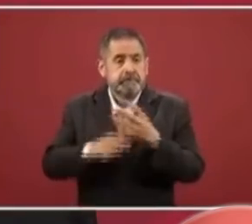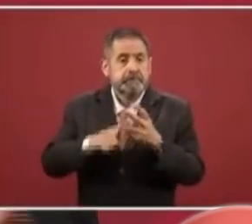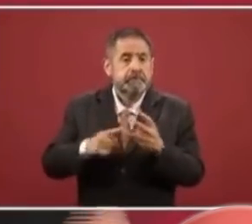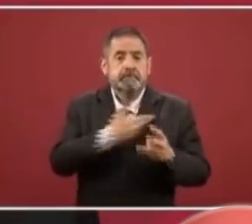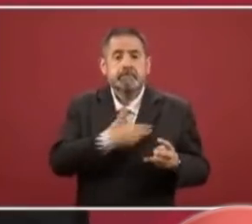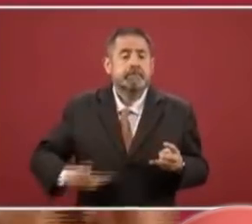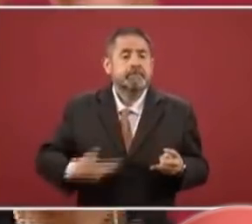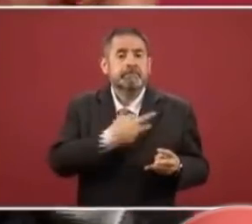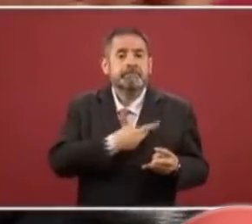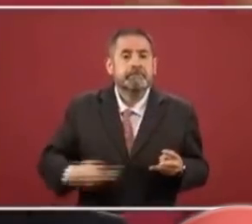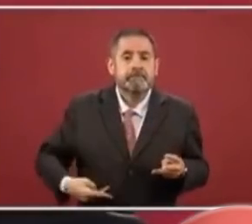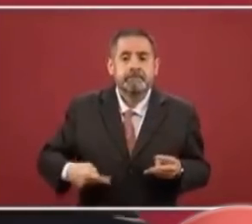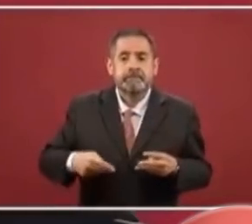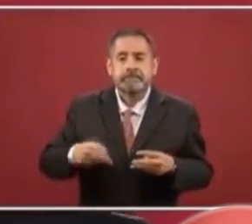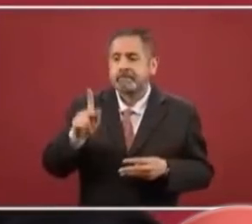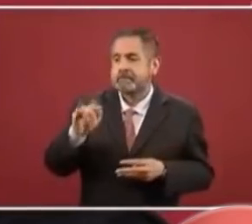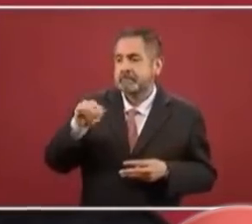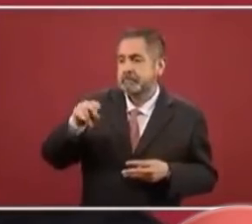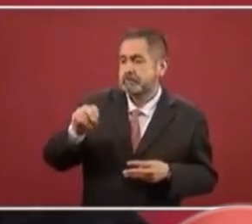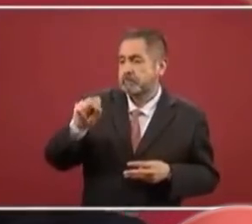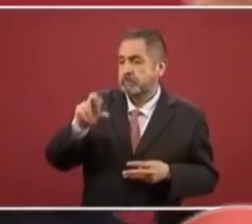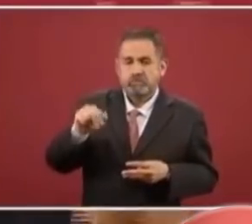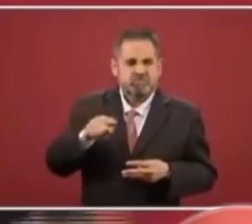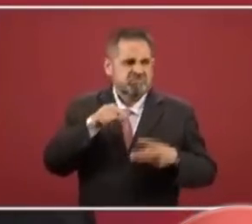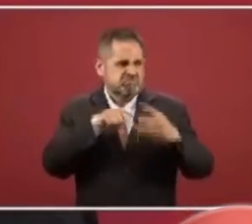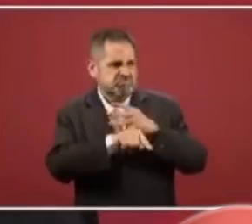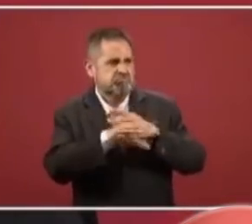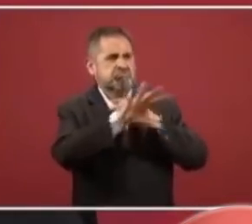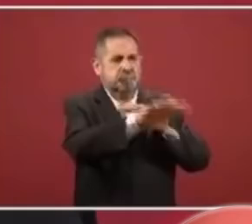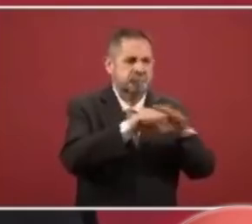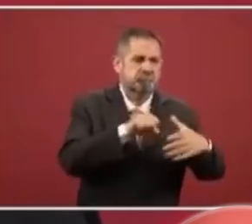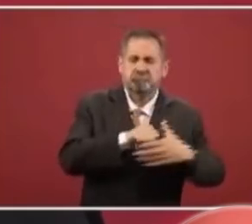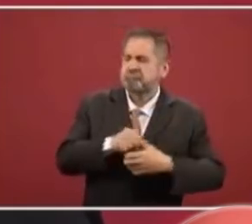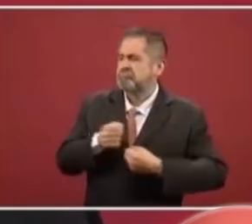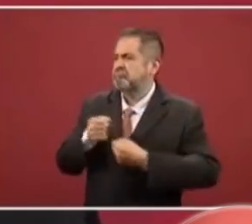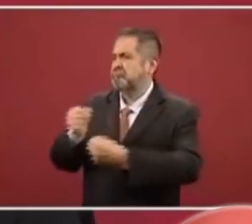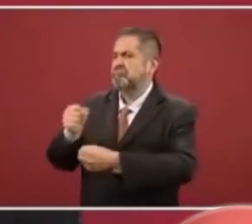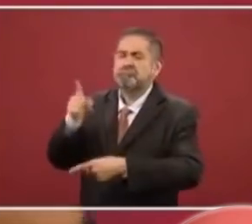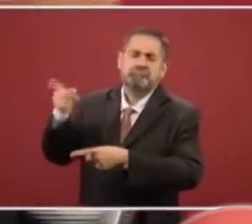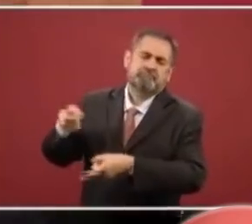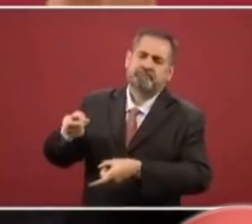vicepresidente Pino Suárez, de ahí los sacaron para asesinarlos.